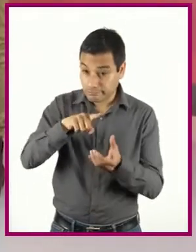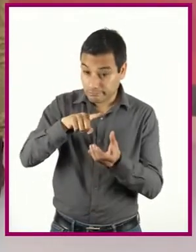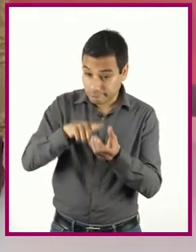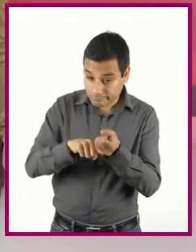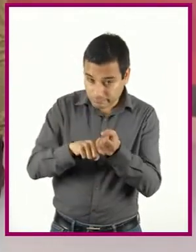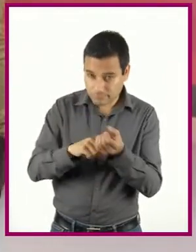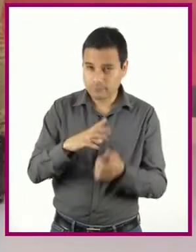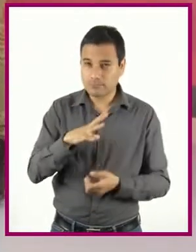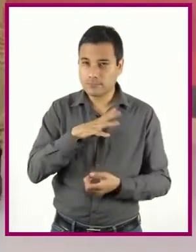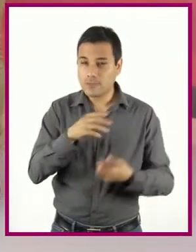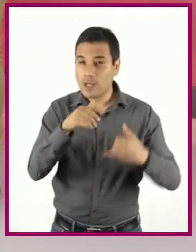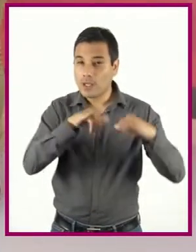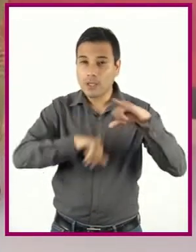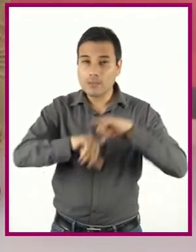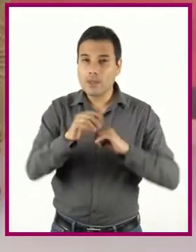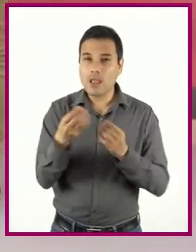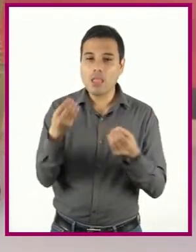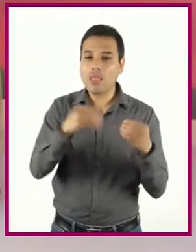adulterado.